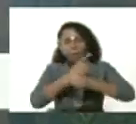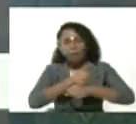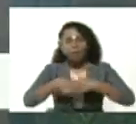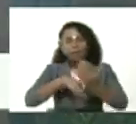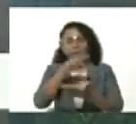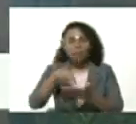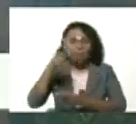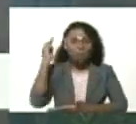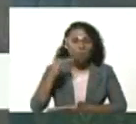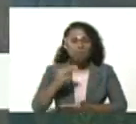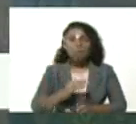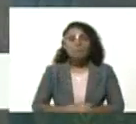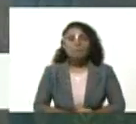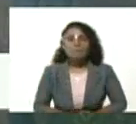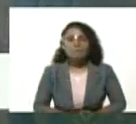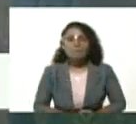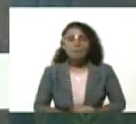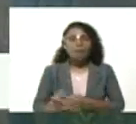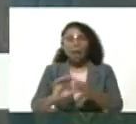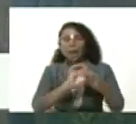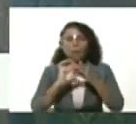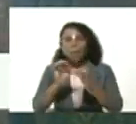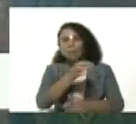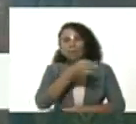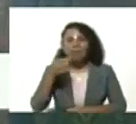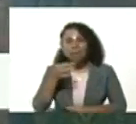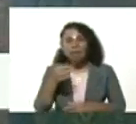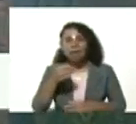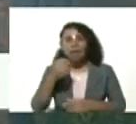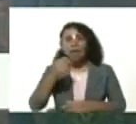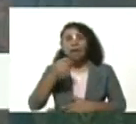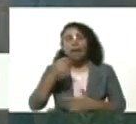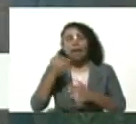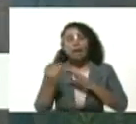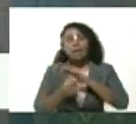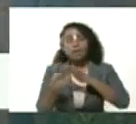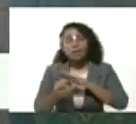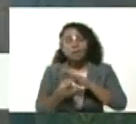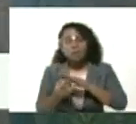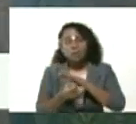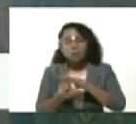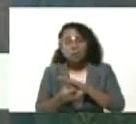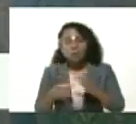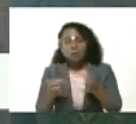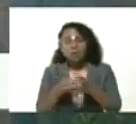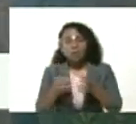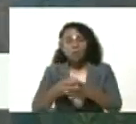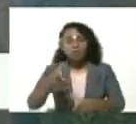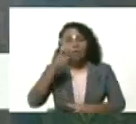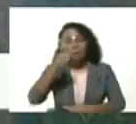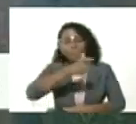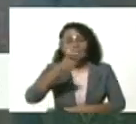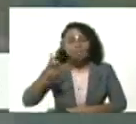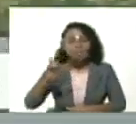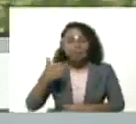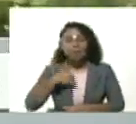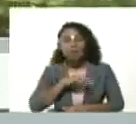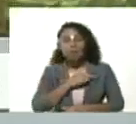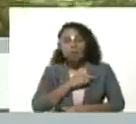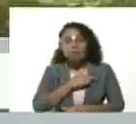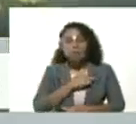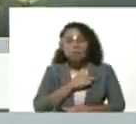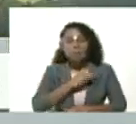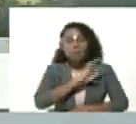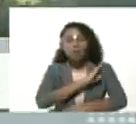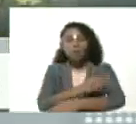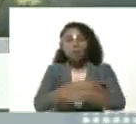Nacional Bolivariana en unión perfecta con los organismos de seguridad ciudadana y nuestro